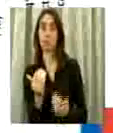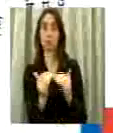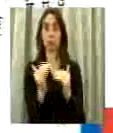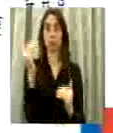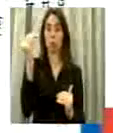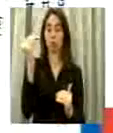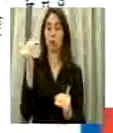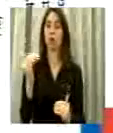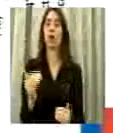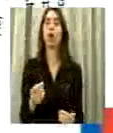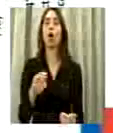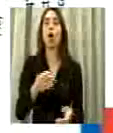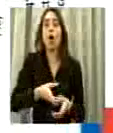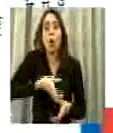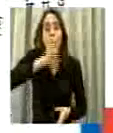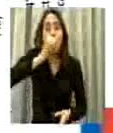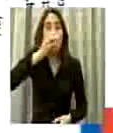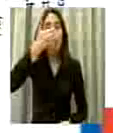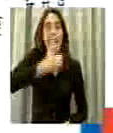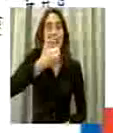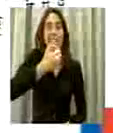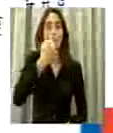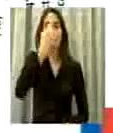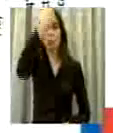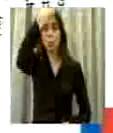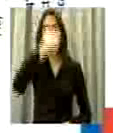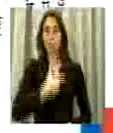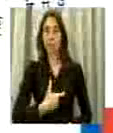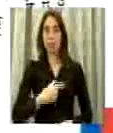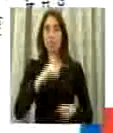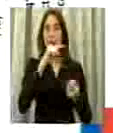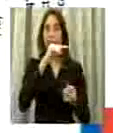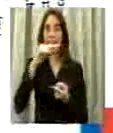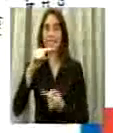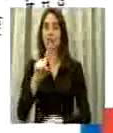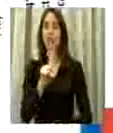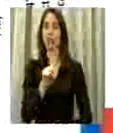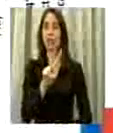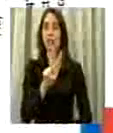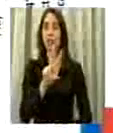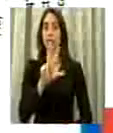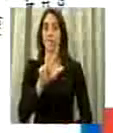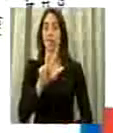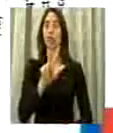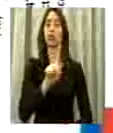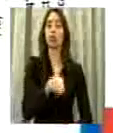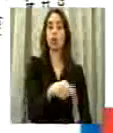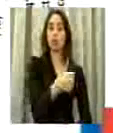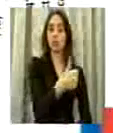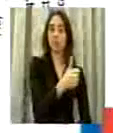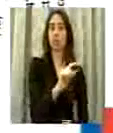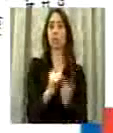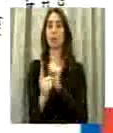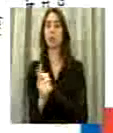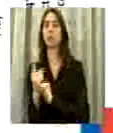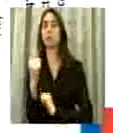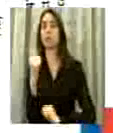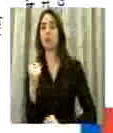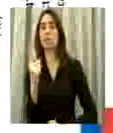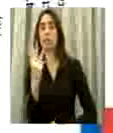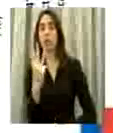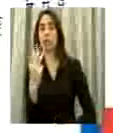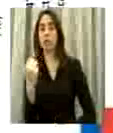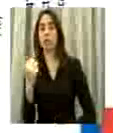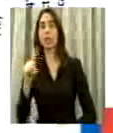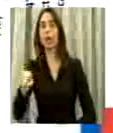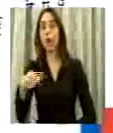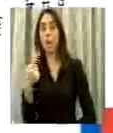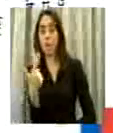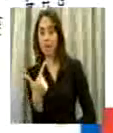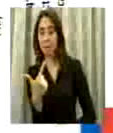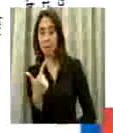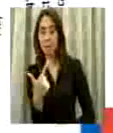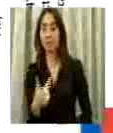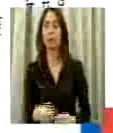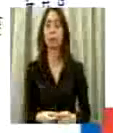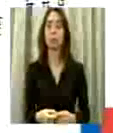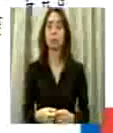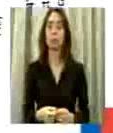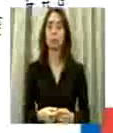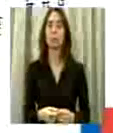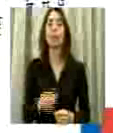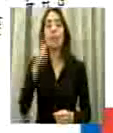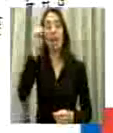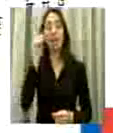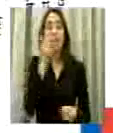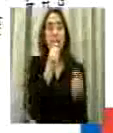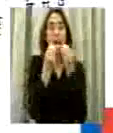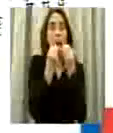El consumo de leche en litros por habitante de 128,6 a 136,7. El consumo